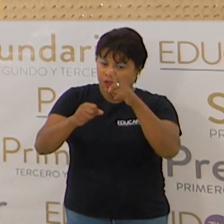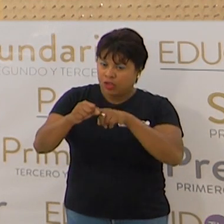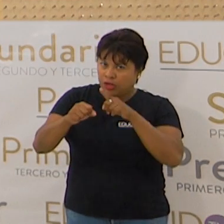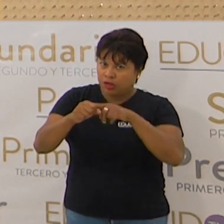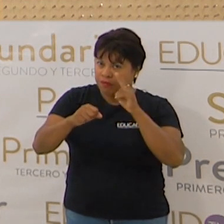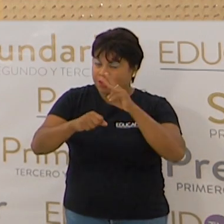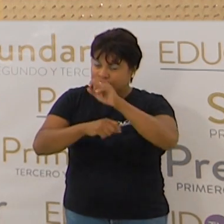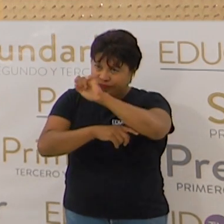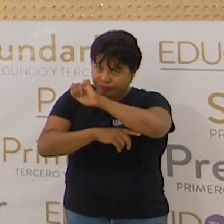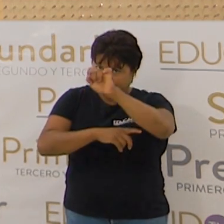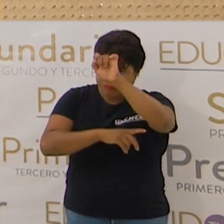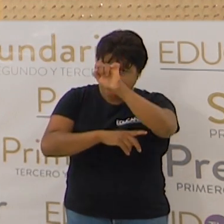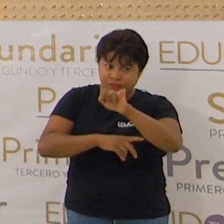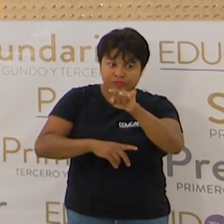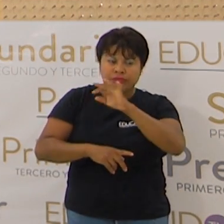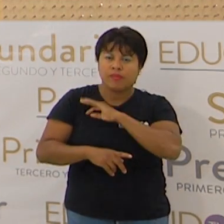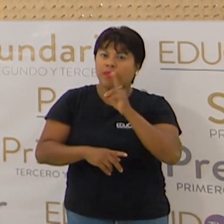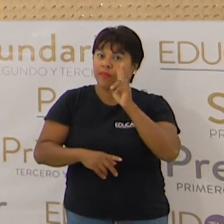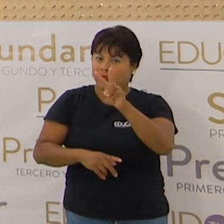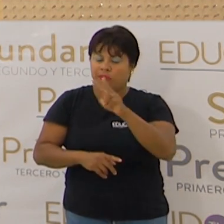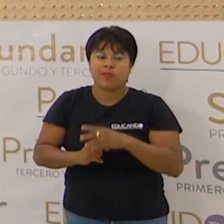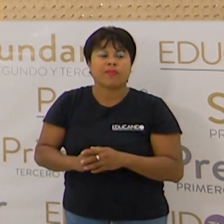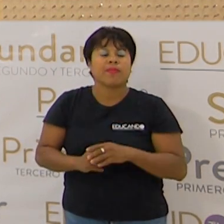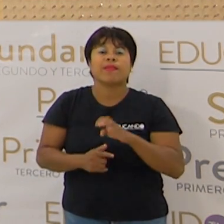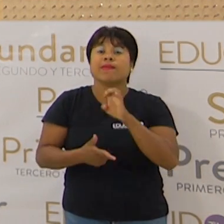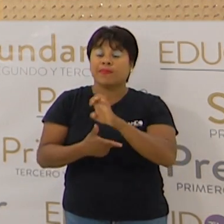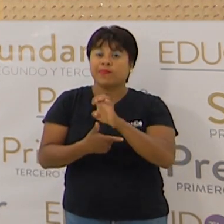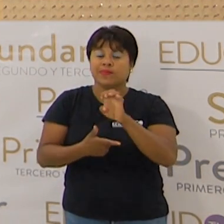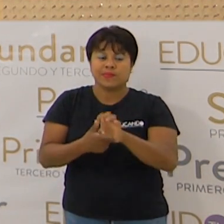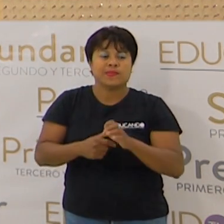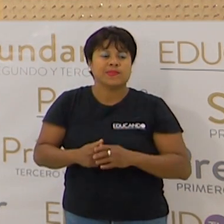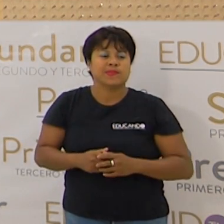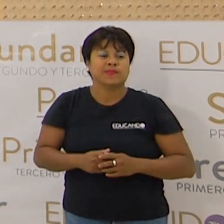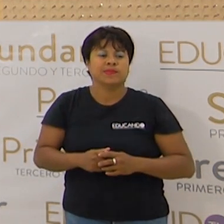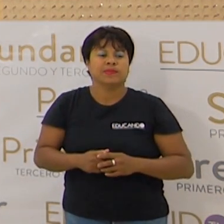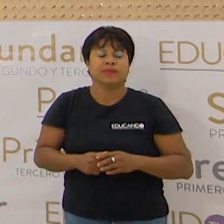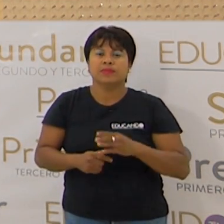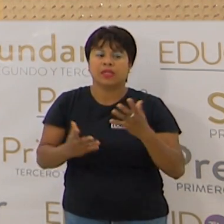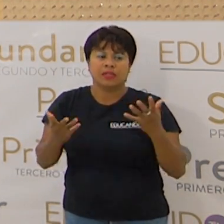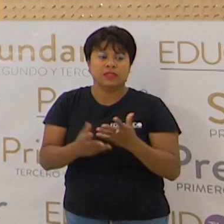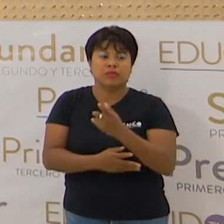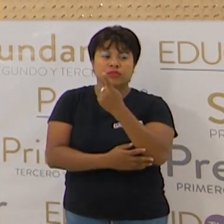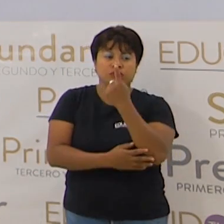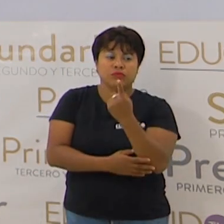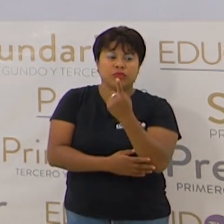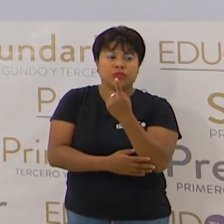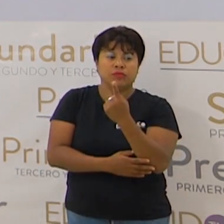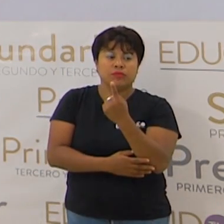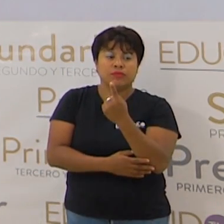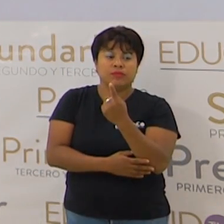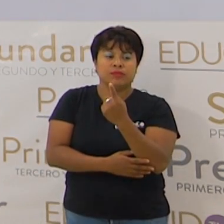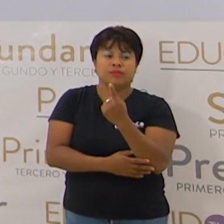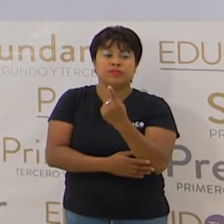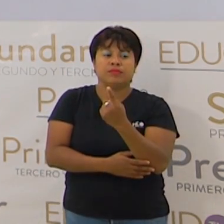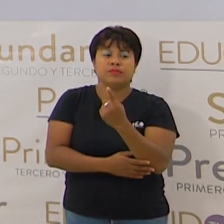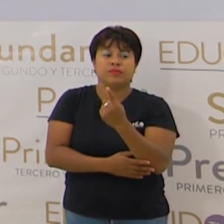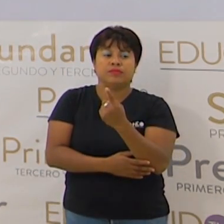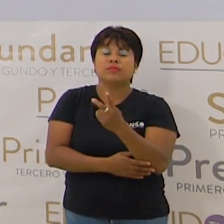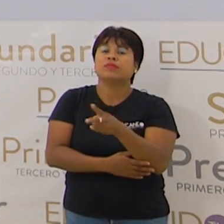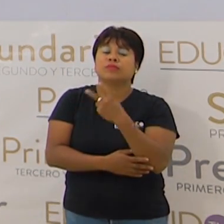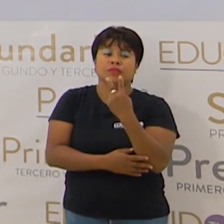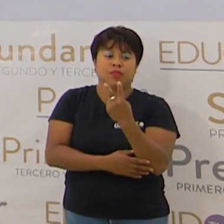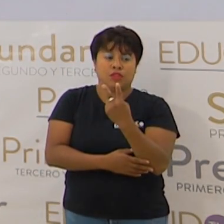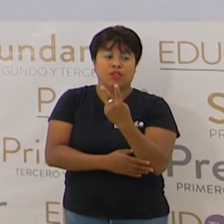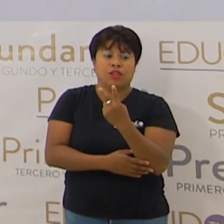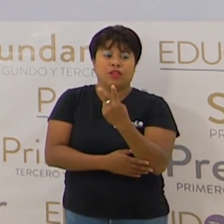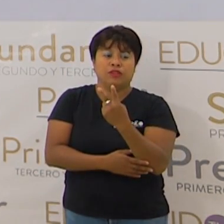esperemos que sí pinte. A ver, entonces trazamos uno, trazamos el